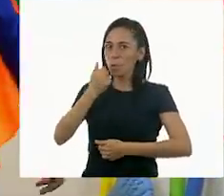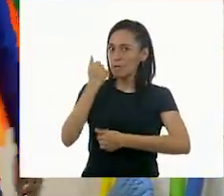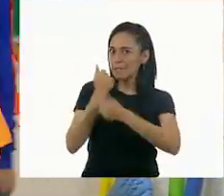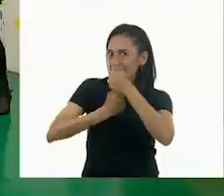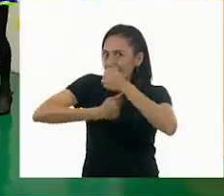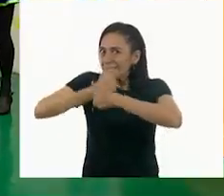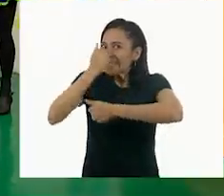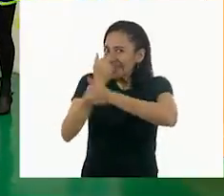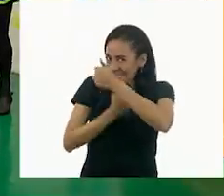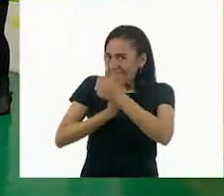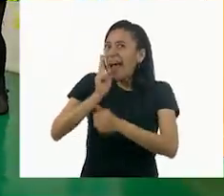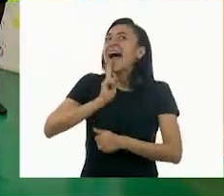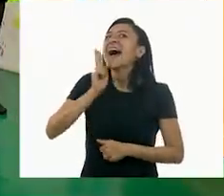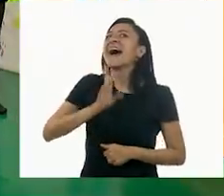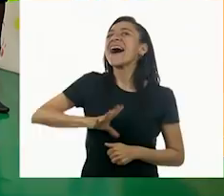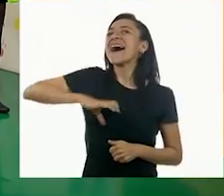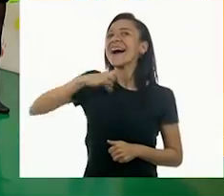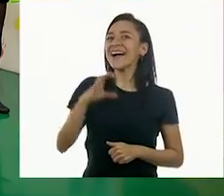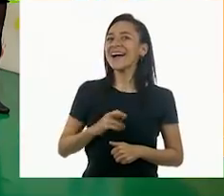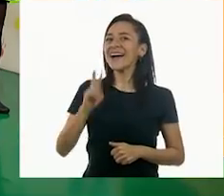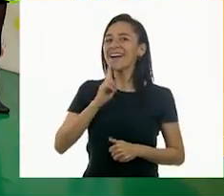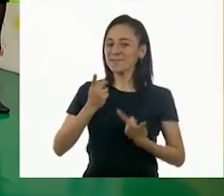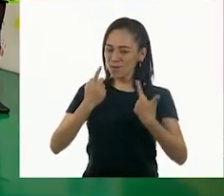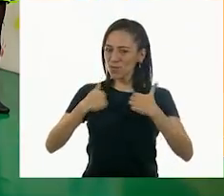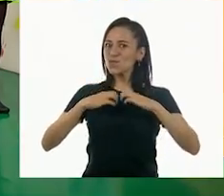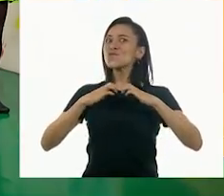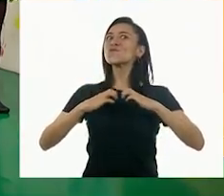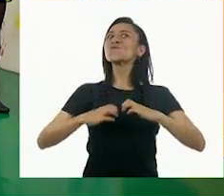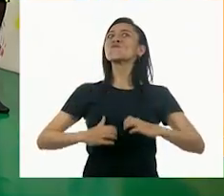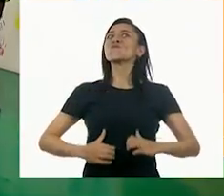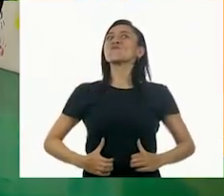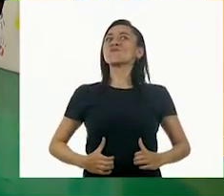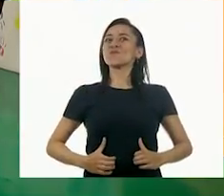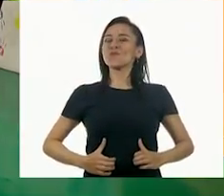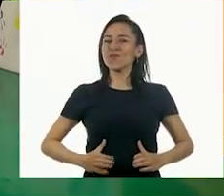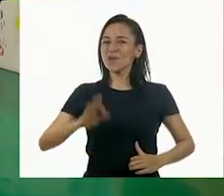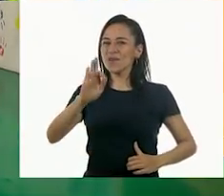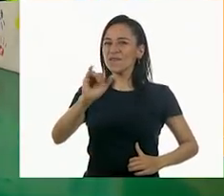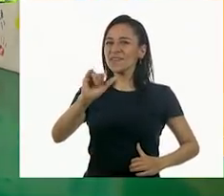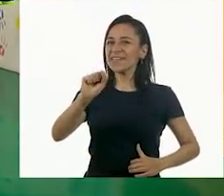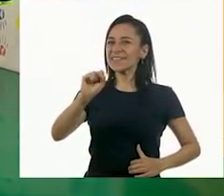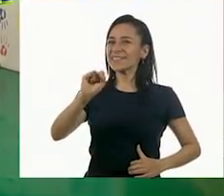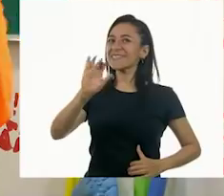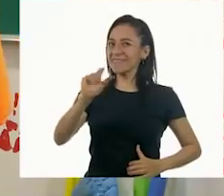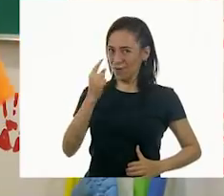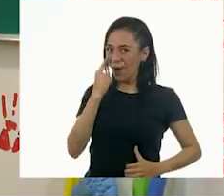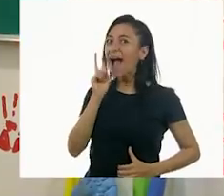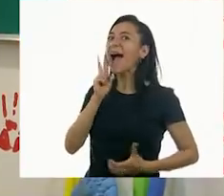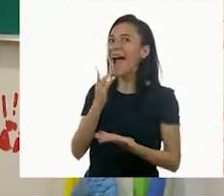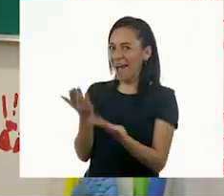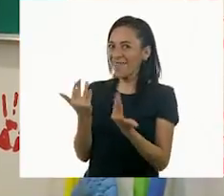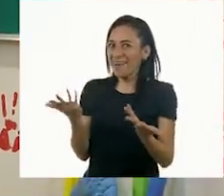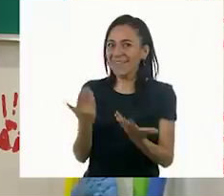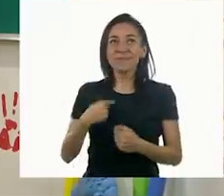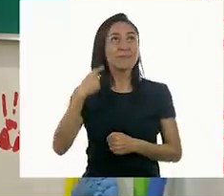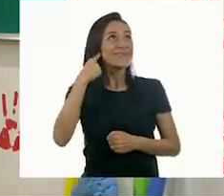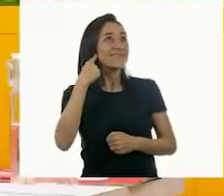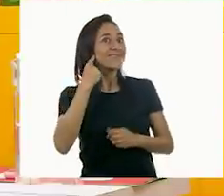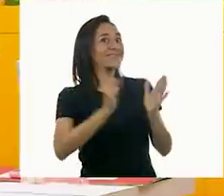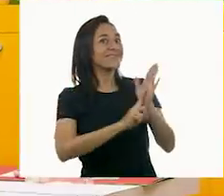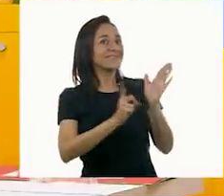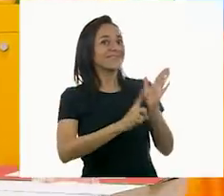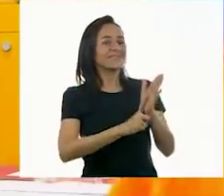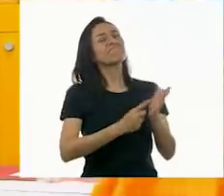físico. Vamos a hacer el reto físico, maestra Alma Livia. Adelante. Pues adelante, Yolistli, con el